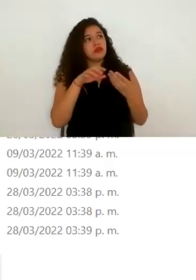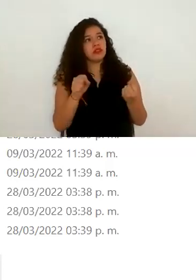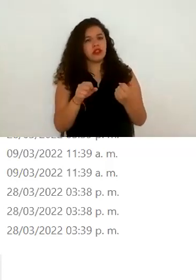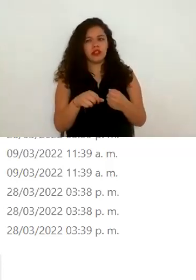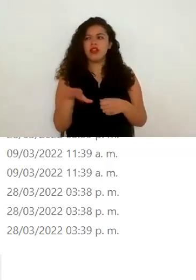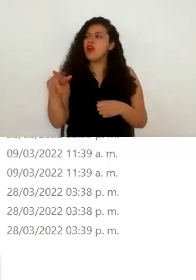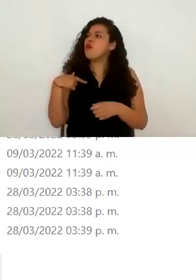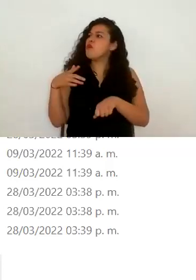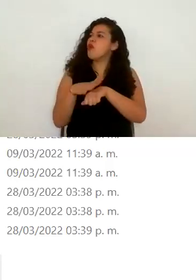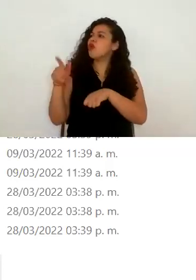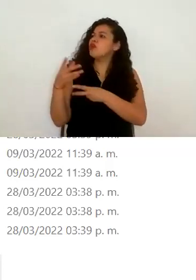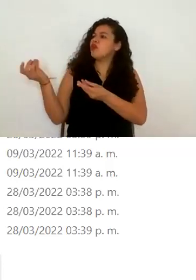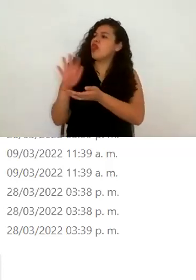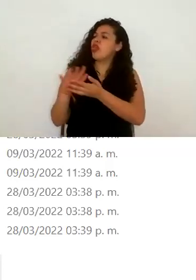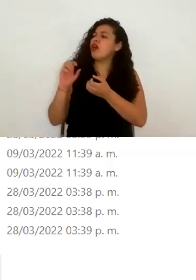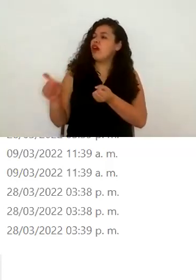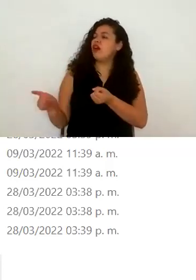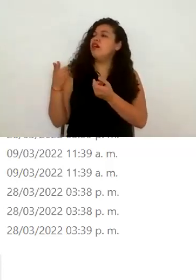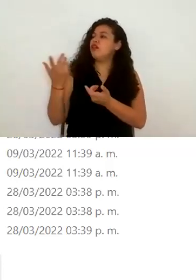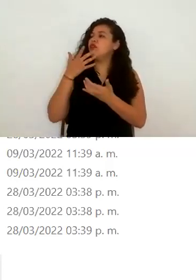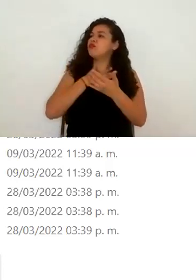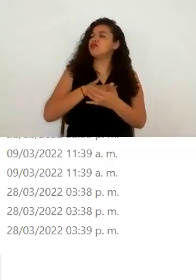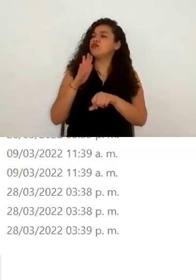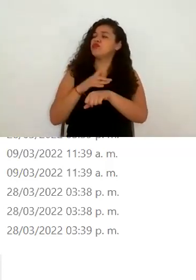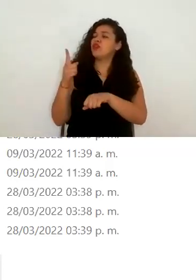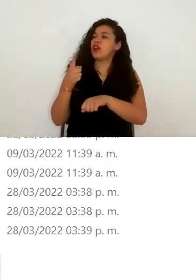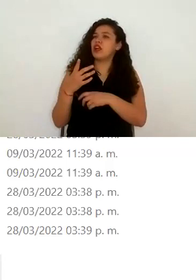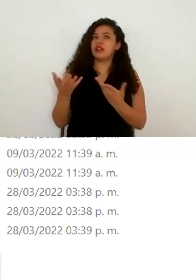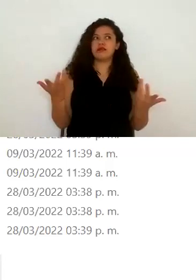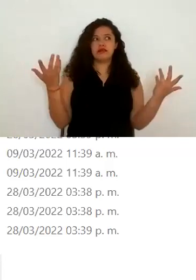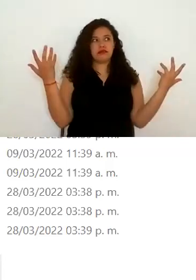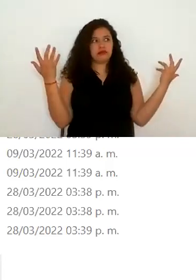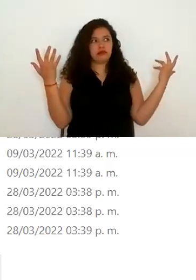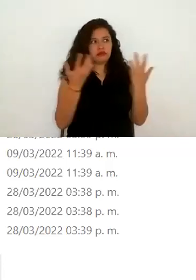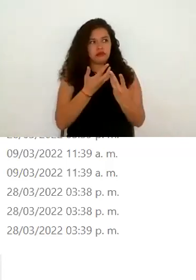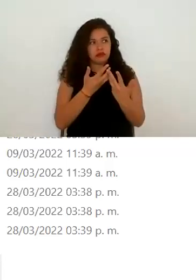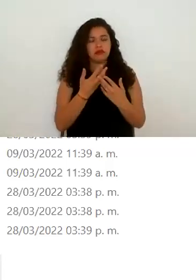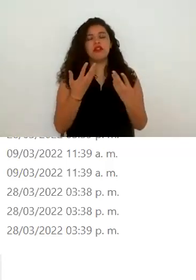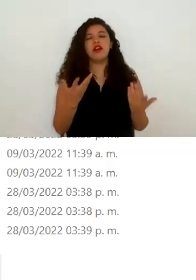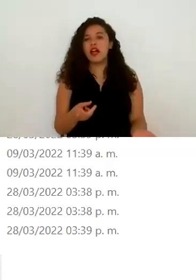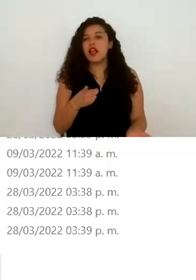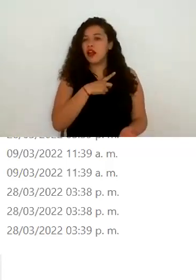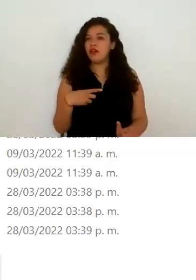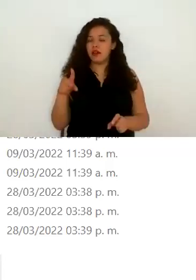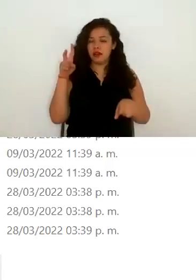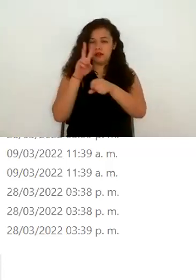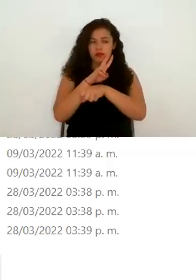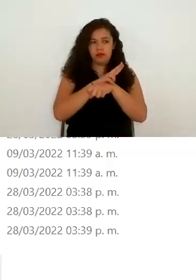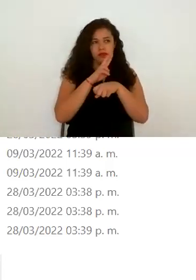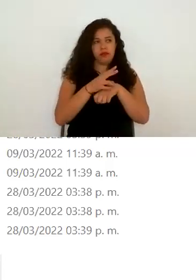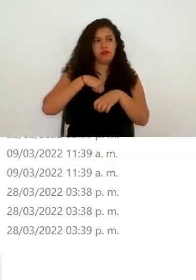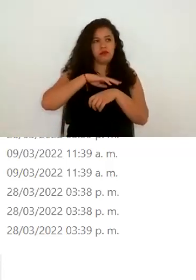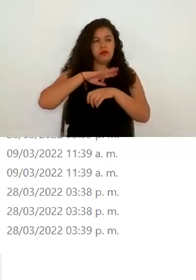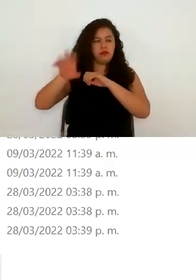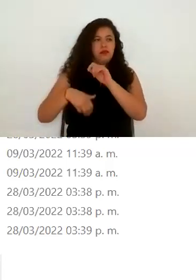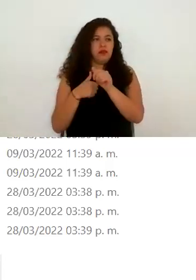destruiste? ¿Con qué fundamento? ¿Cuál fue tu justificación? Entonces, en ese sentido, hay que vigilar mucho y